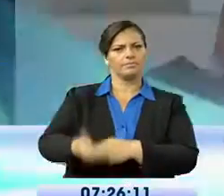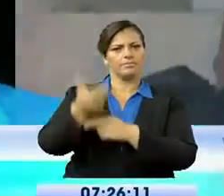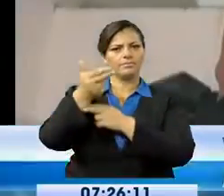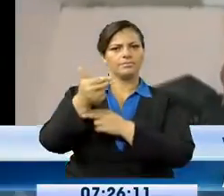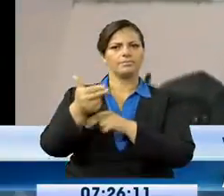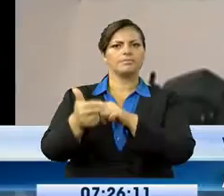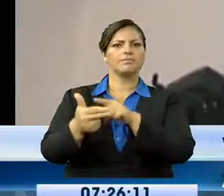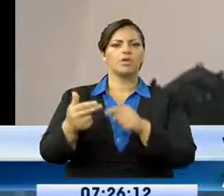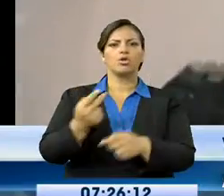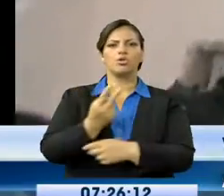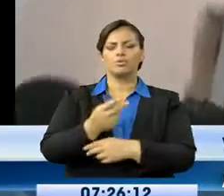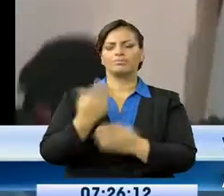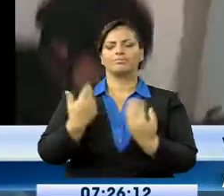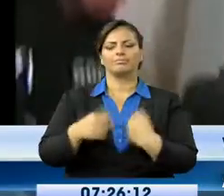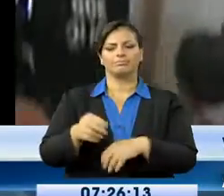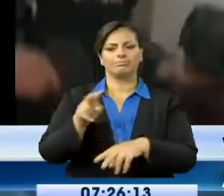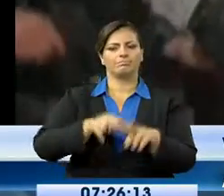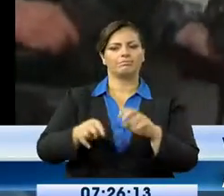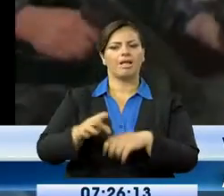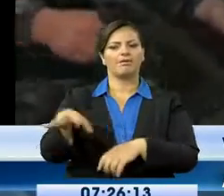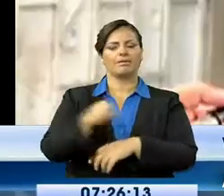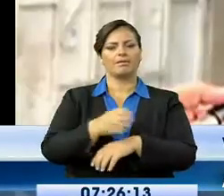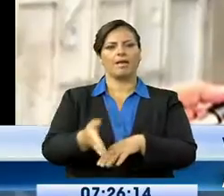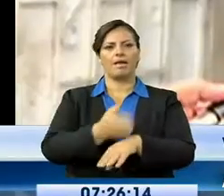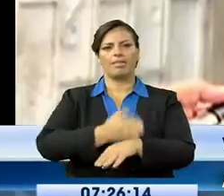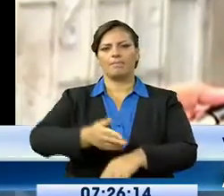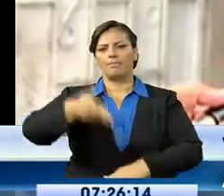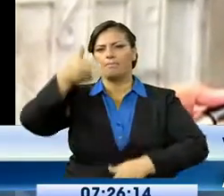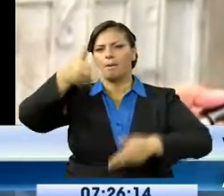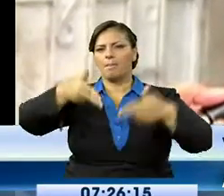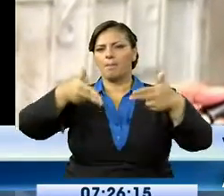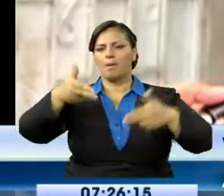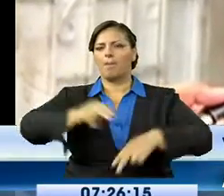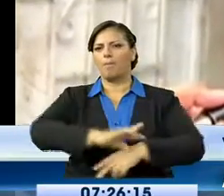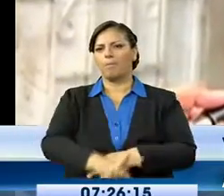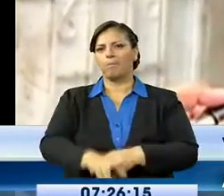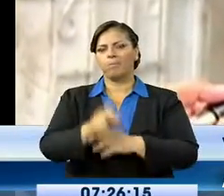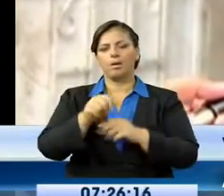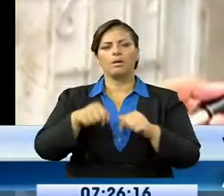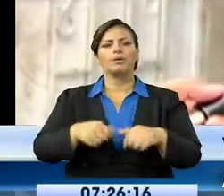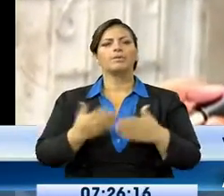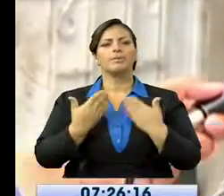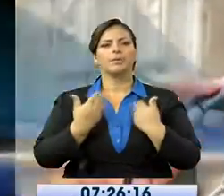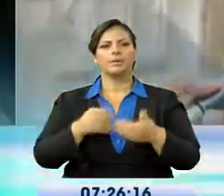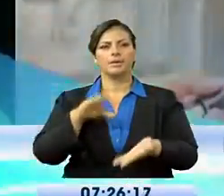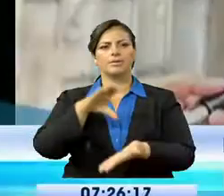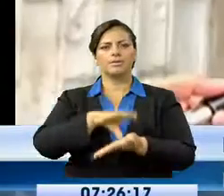delitos, especialmente en el sector centro-norte de la ciudad de Guayaquil. Incluso podría darse de que estas